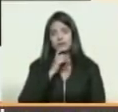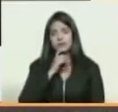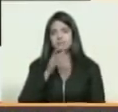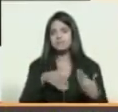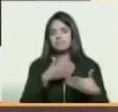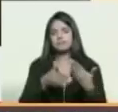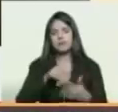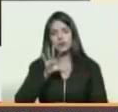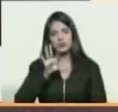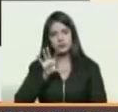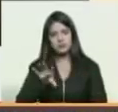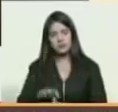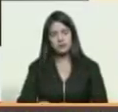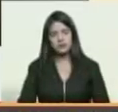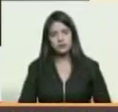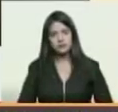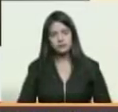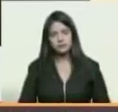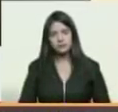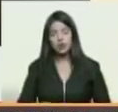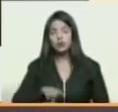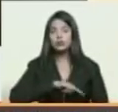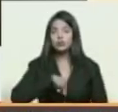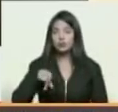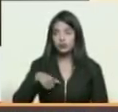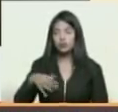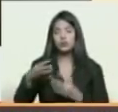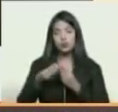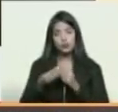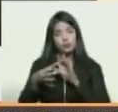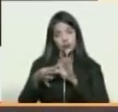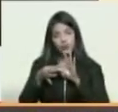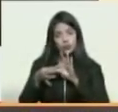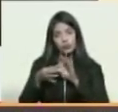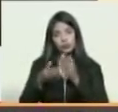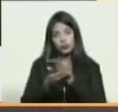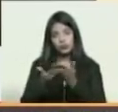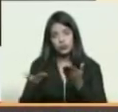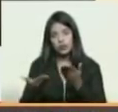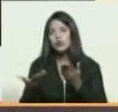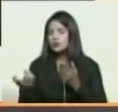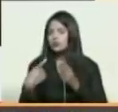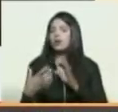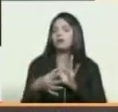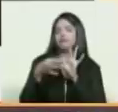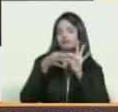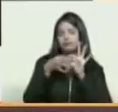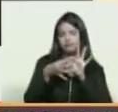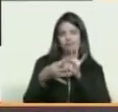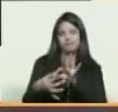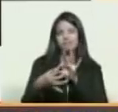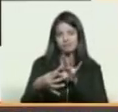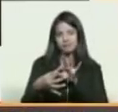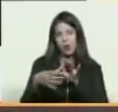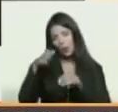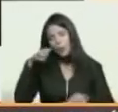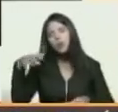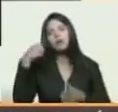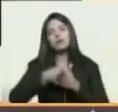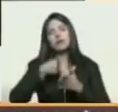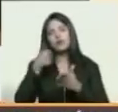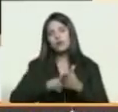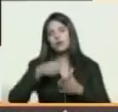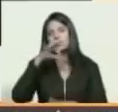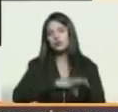nuestra patria. Nosotros con ustedes y ustedes con nosotros, porque somos pueblo en lucha por una